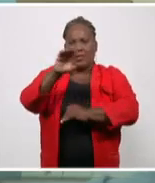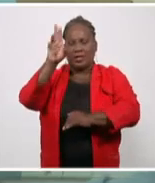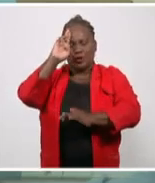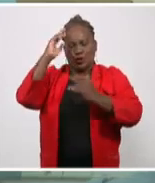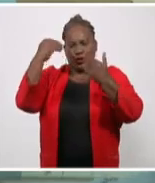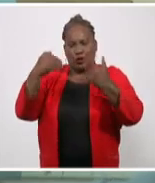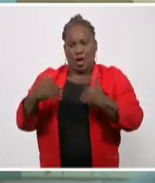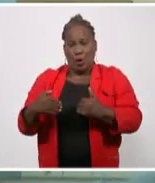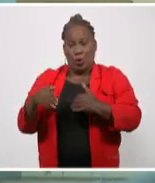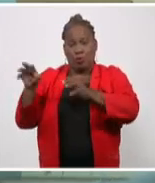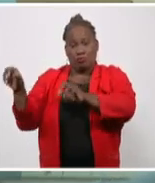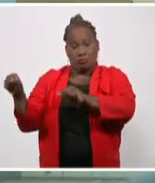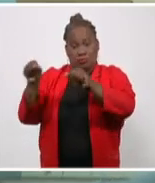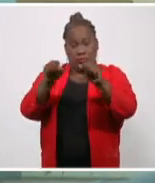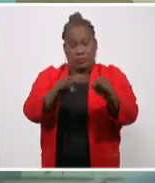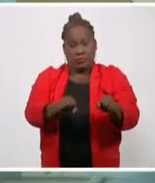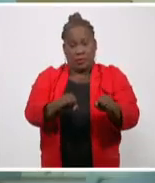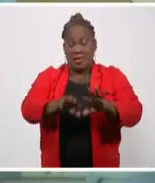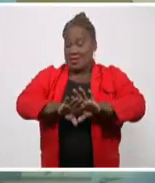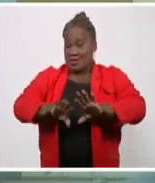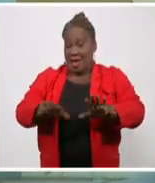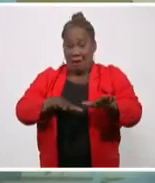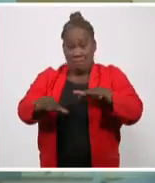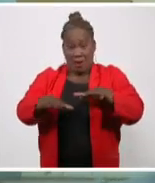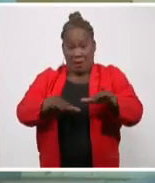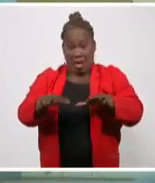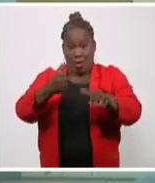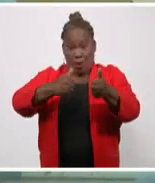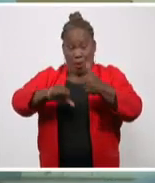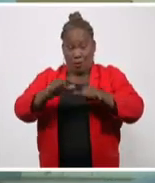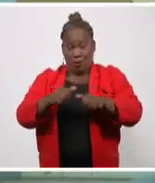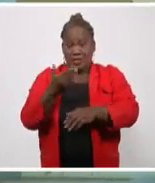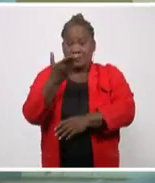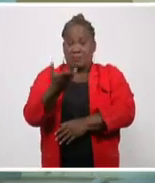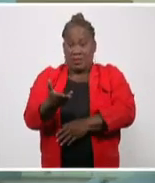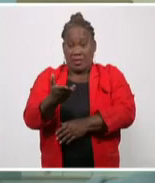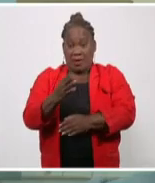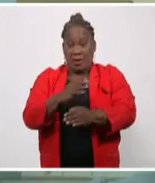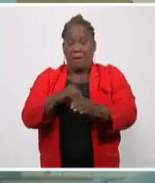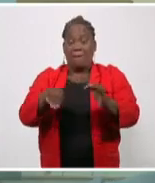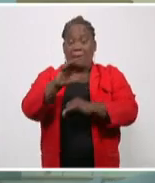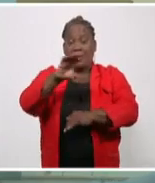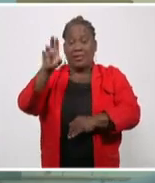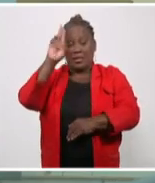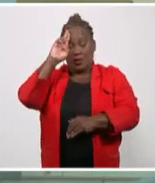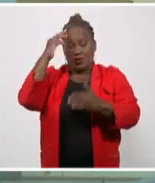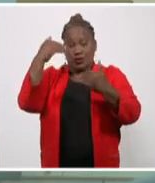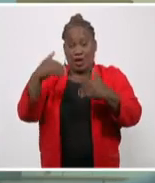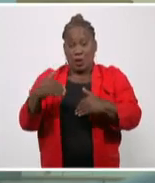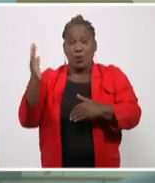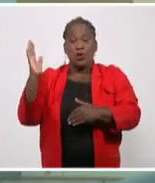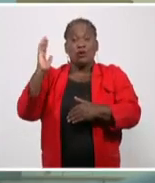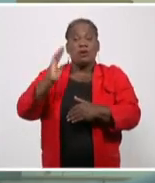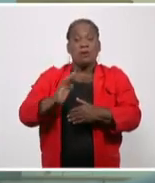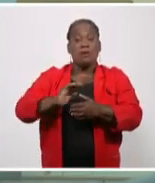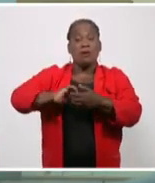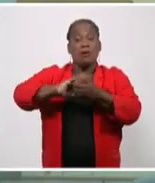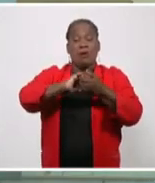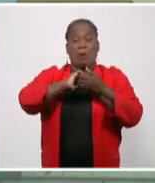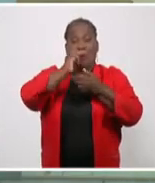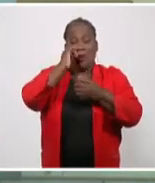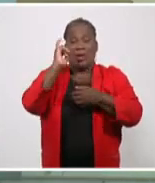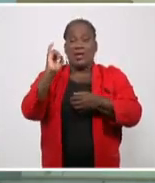Y una vez que eso esté listo, se solicita al Ministerio de Salud Pública que vengan los compañeros del IPK a realizar